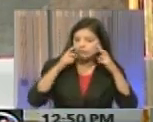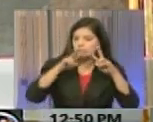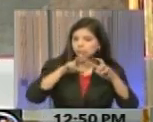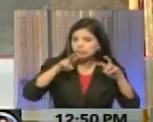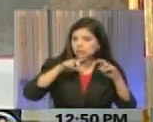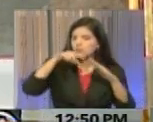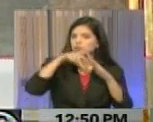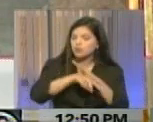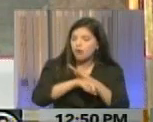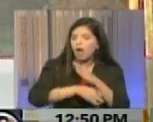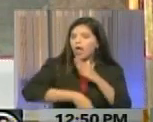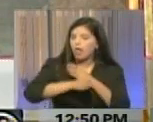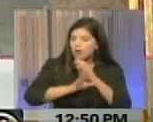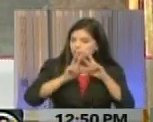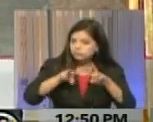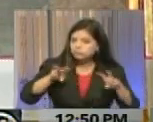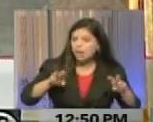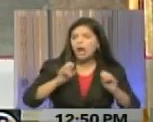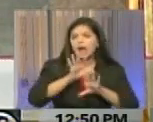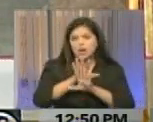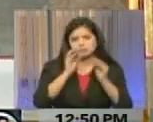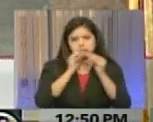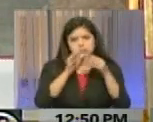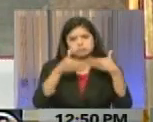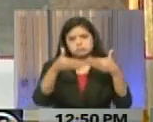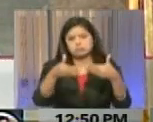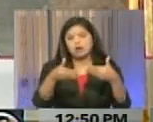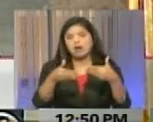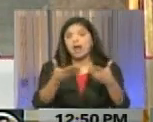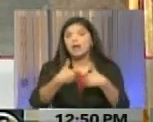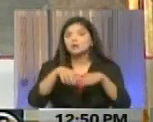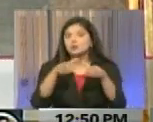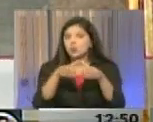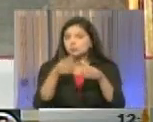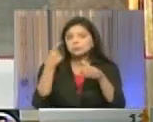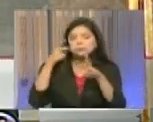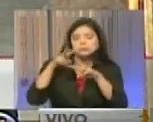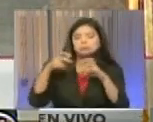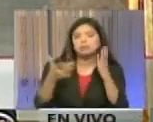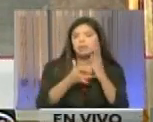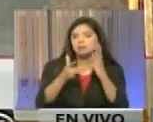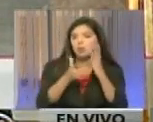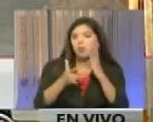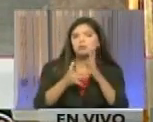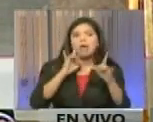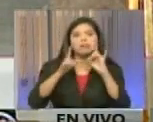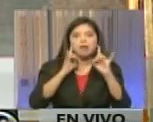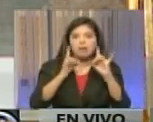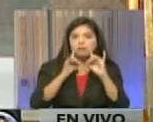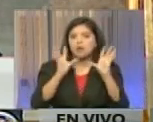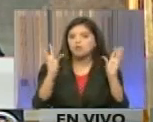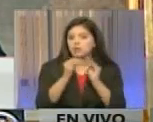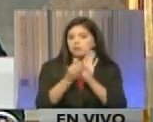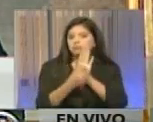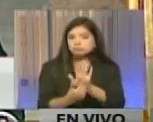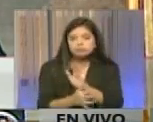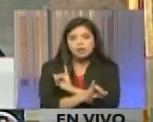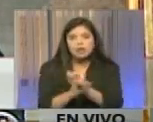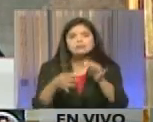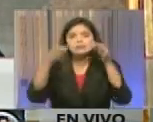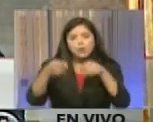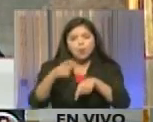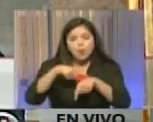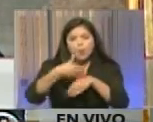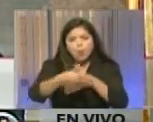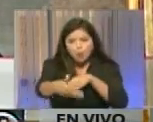criminal, bastante aporte de la inteligencia criminal, la tecnología, la telefonía. Posiblemente en las próximas